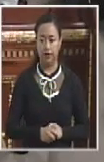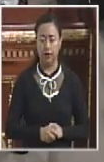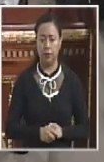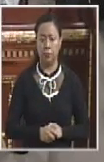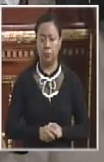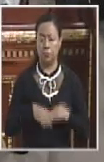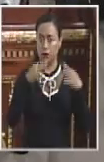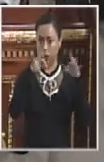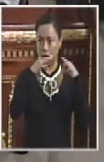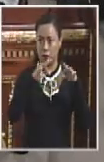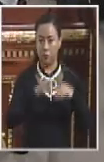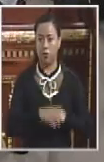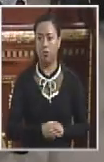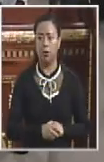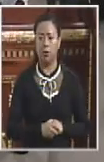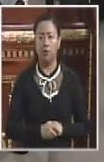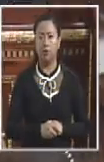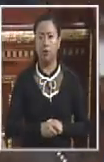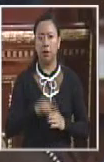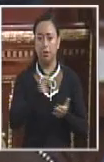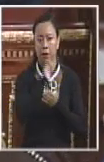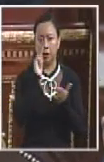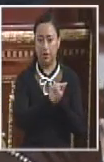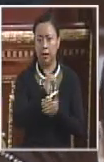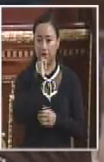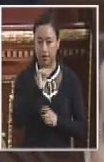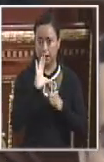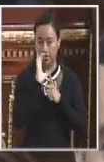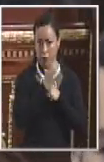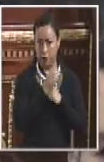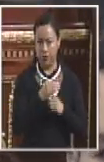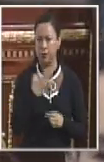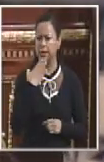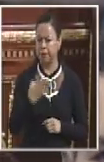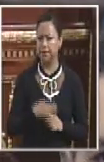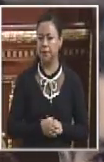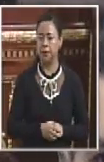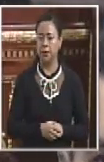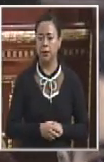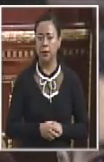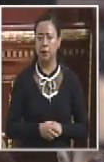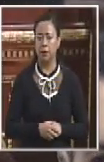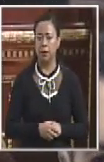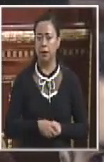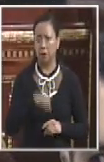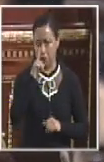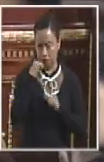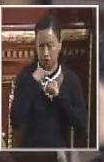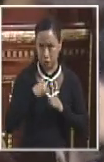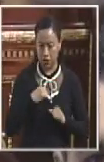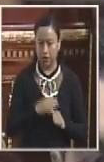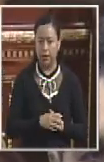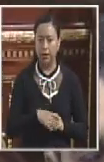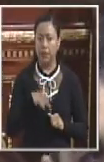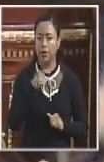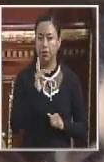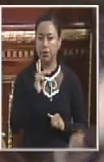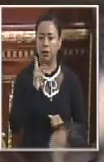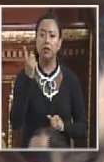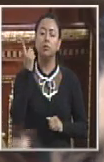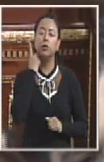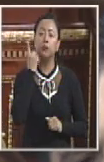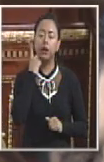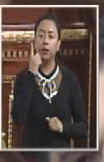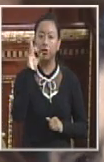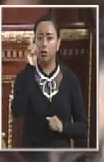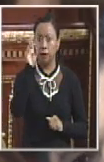un documento ilegal a la comisión, y está bien, está dentro de sus facultades, pero el diputado Dorin hizo